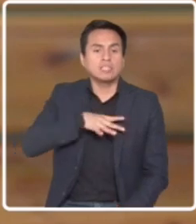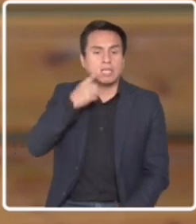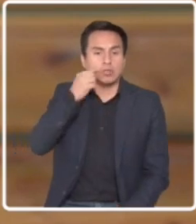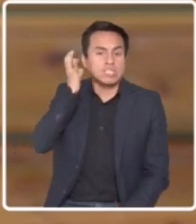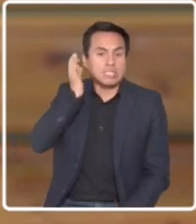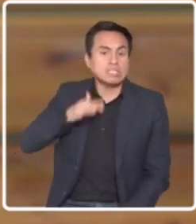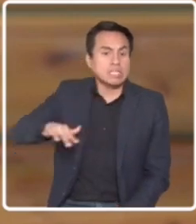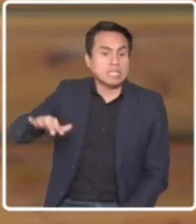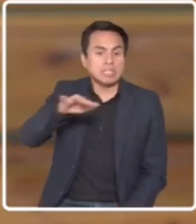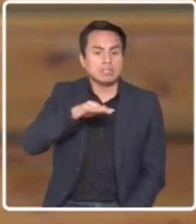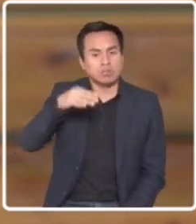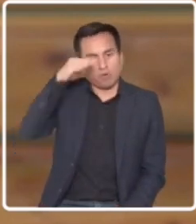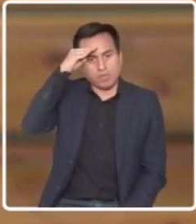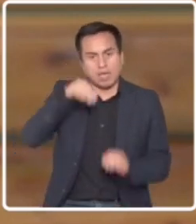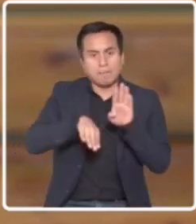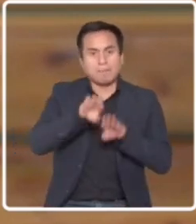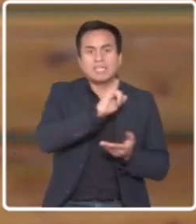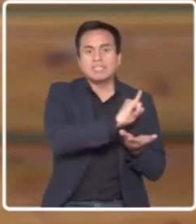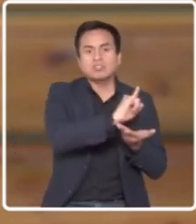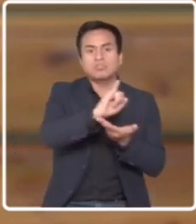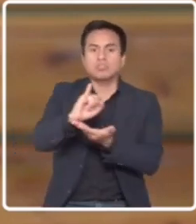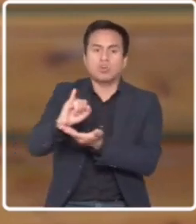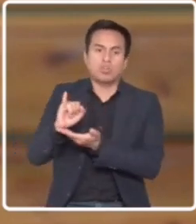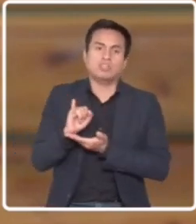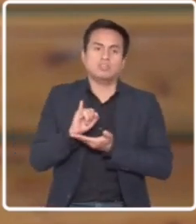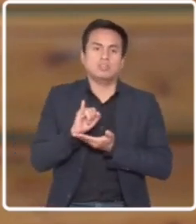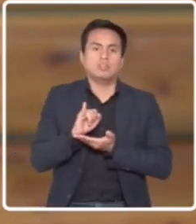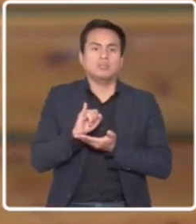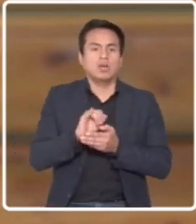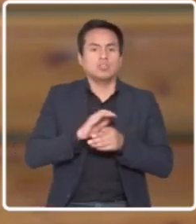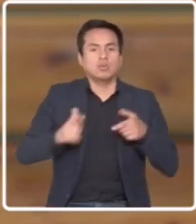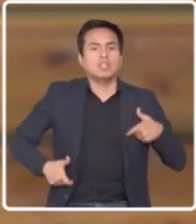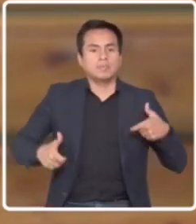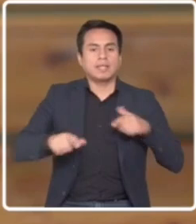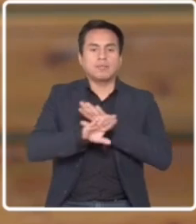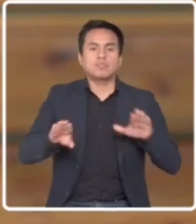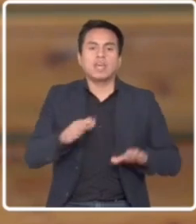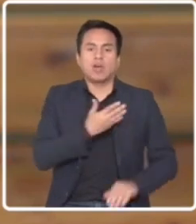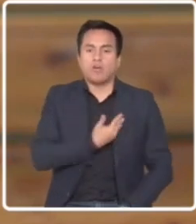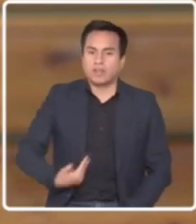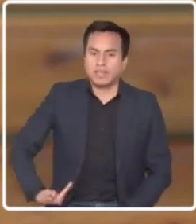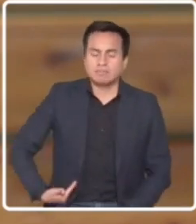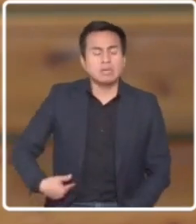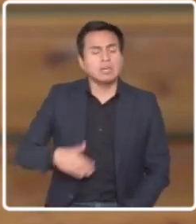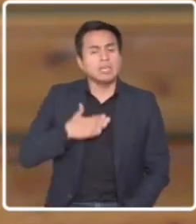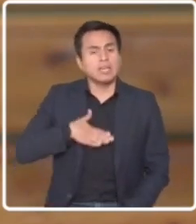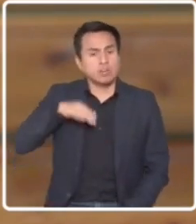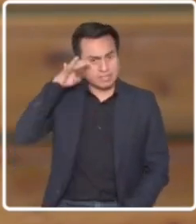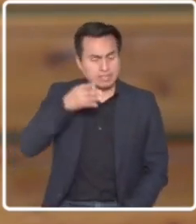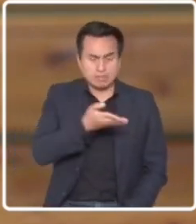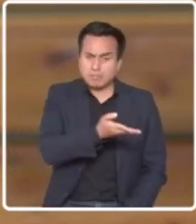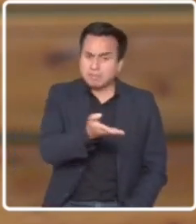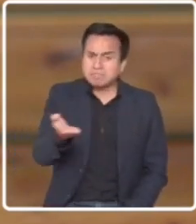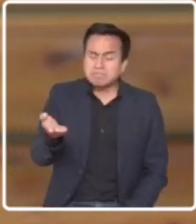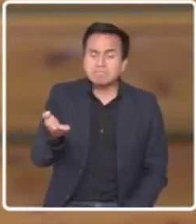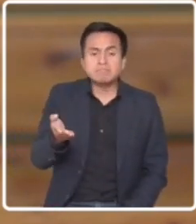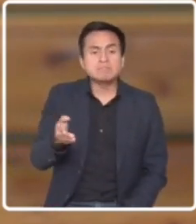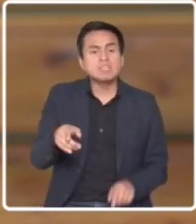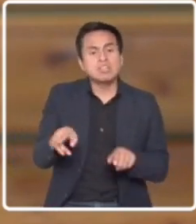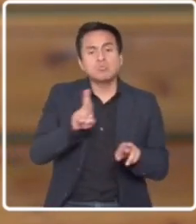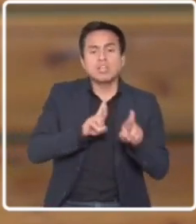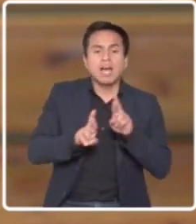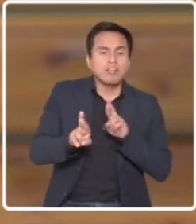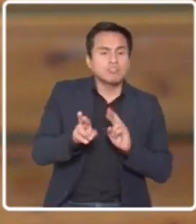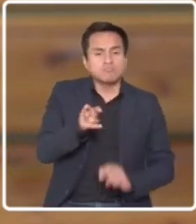chilenas confíen más en sus instituciones cuando terminemos de gobernar. Quiero que sepan que, independiente